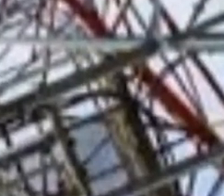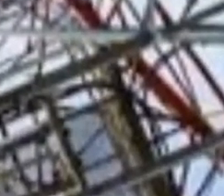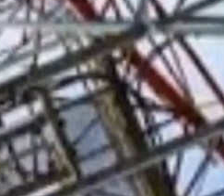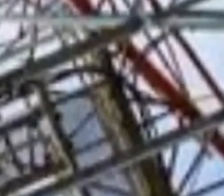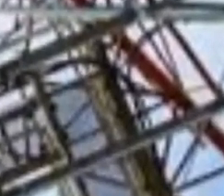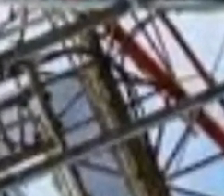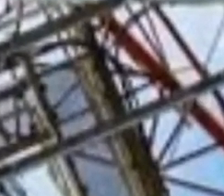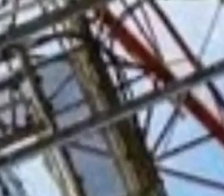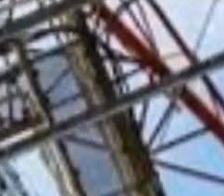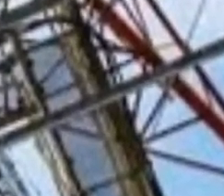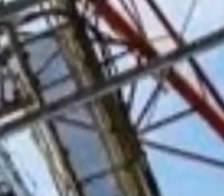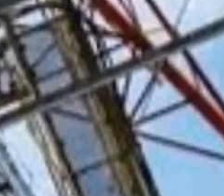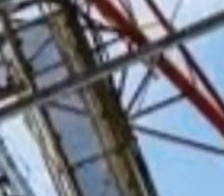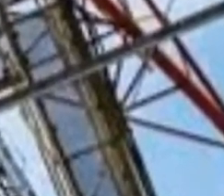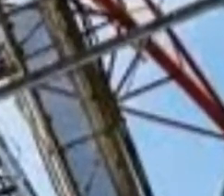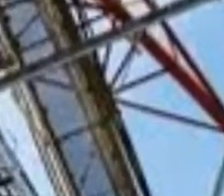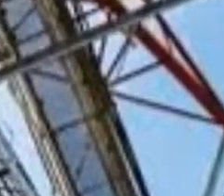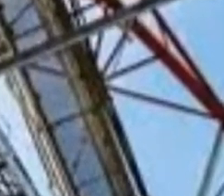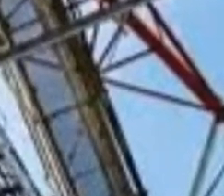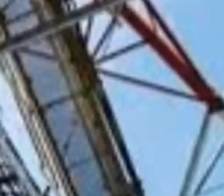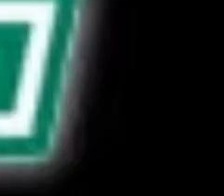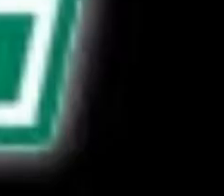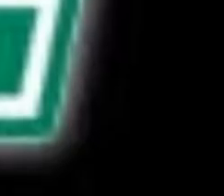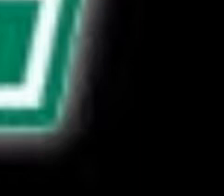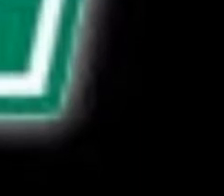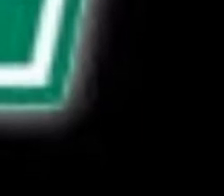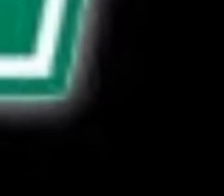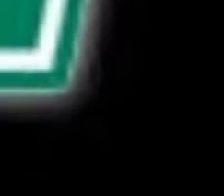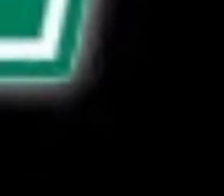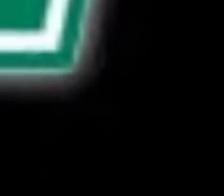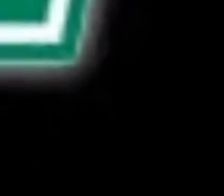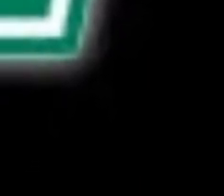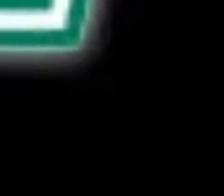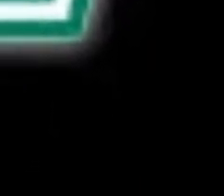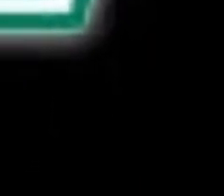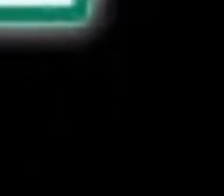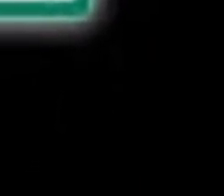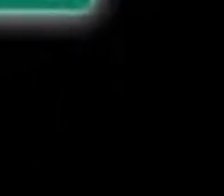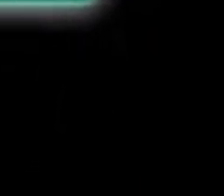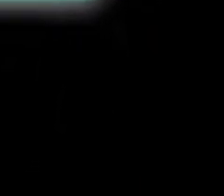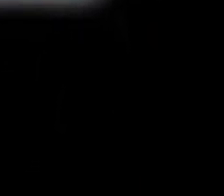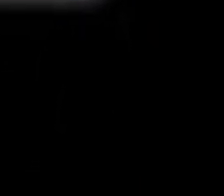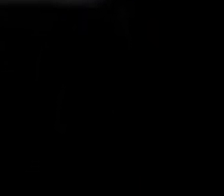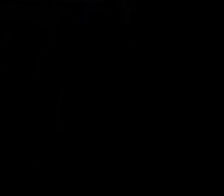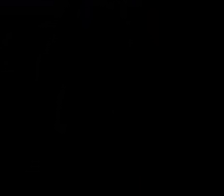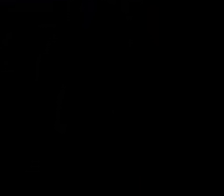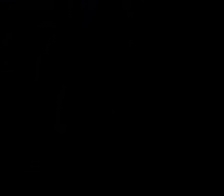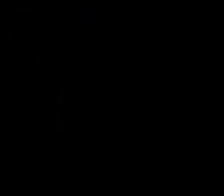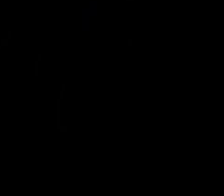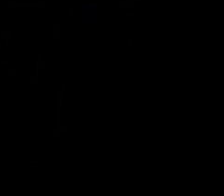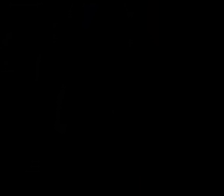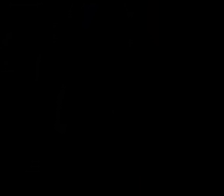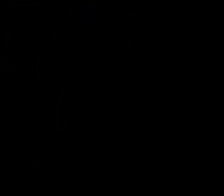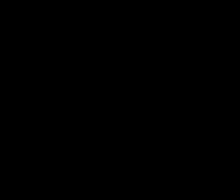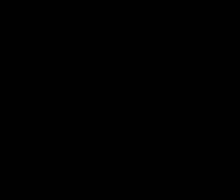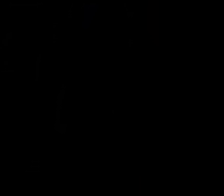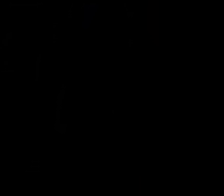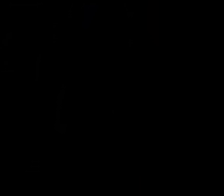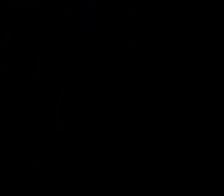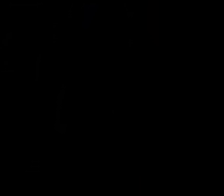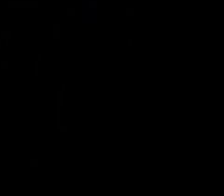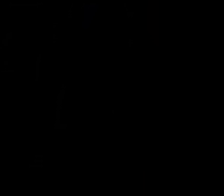pero vamos bien dijo el funcionario vale comentar que internet para todos será la filial de comisión federal de electricidad